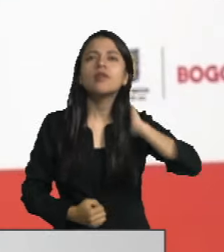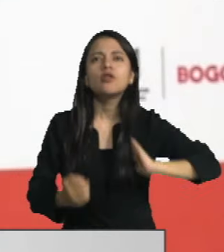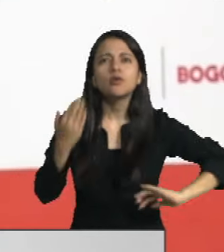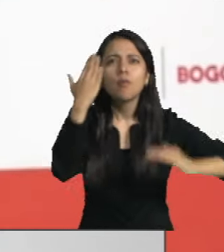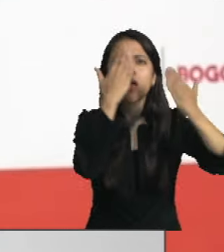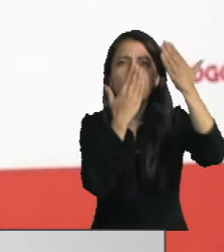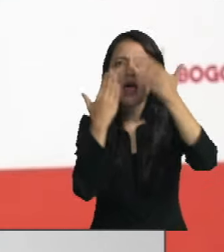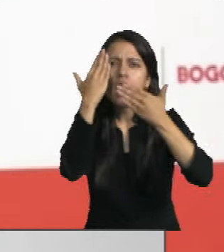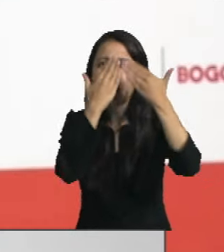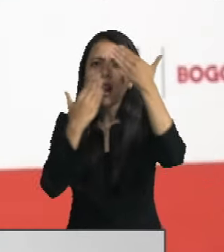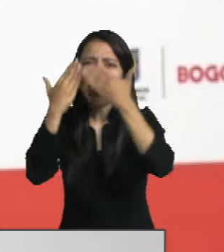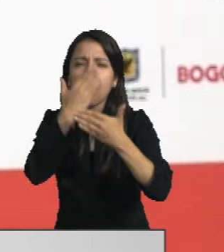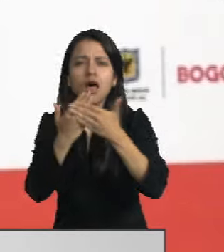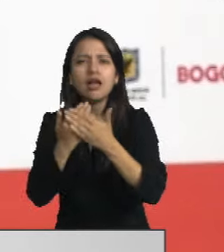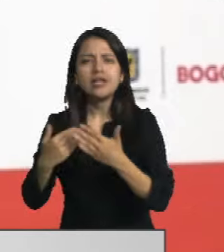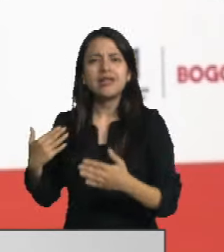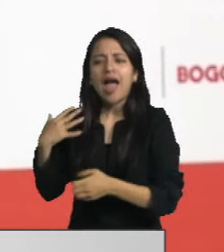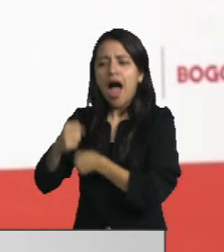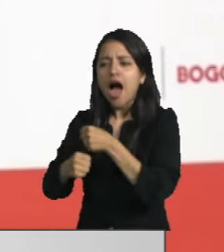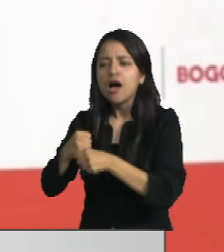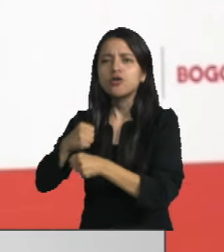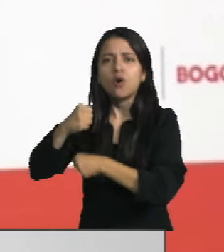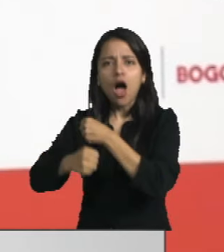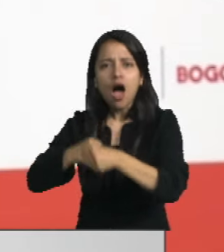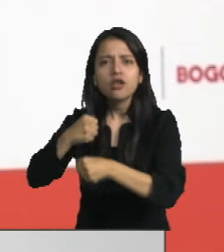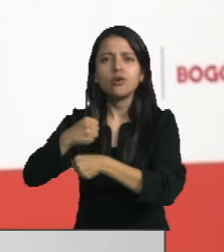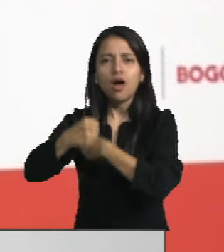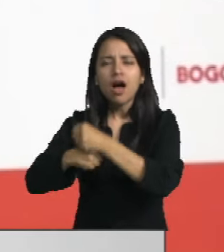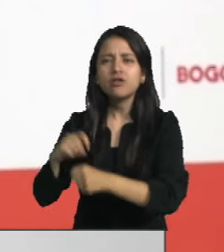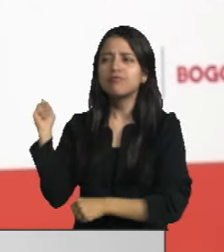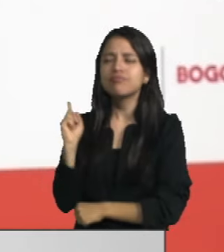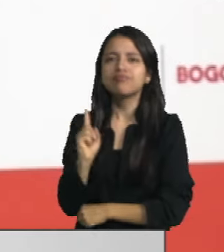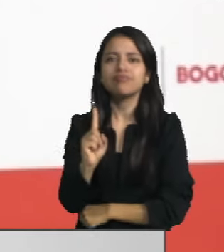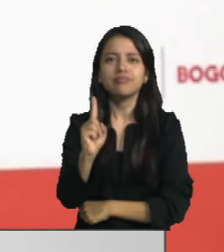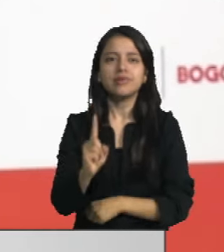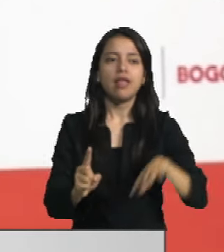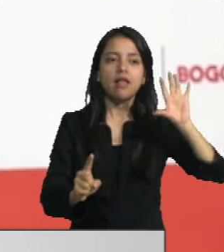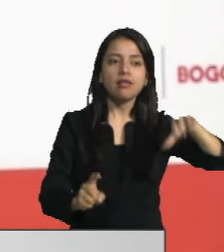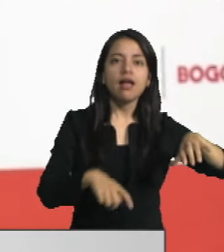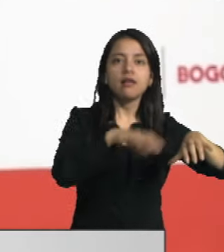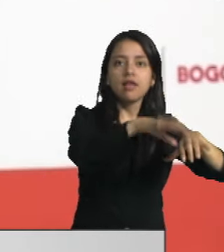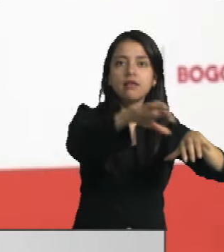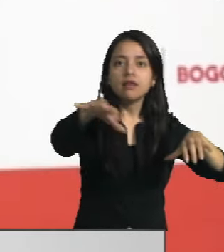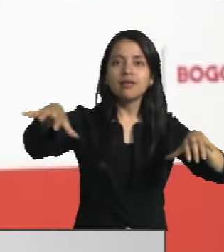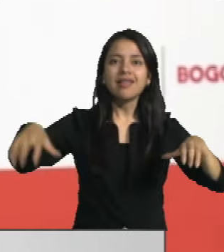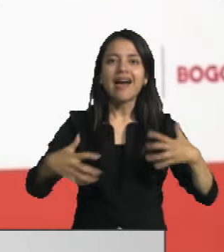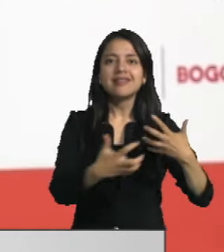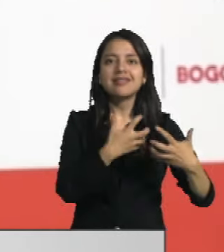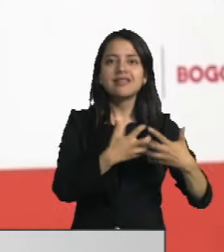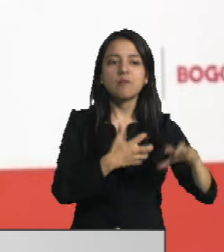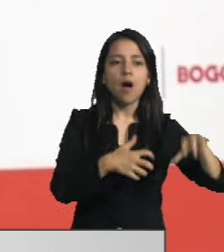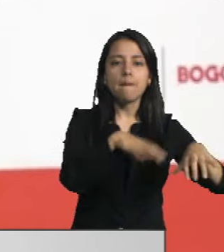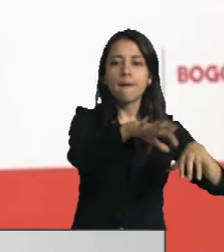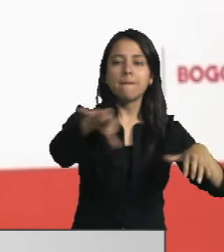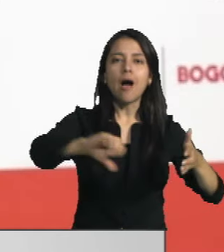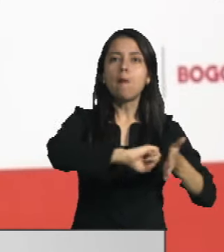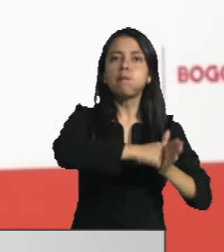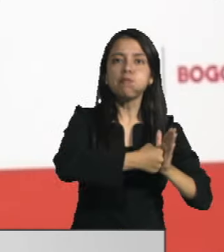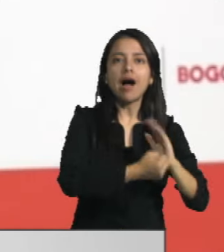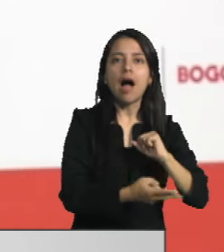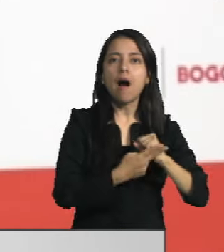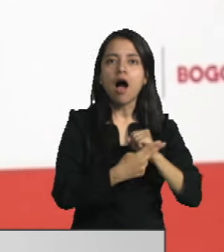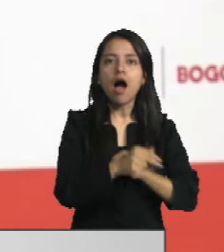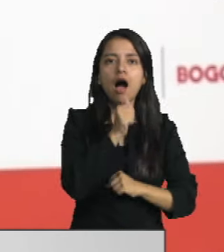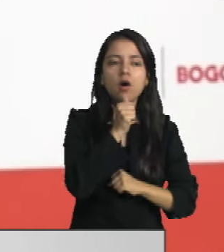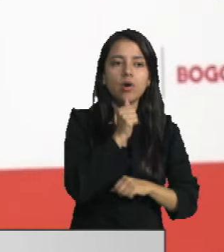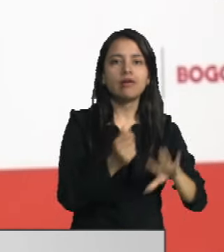las precipitaciones y las afluencias al sistema Chingaza y particularmente al sistema, el elemento fundamental del sistema, que es el